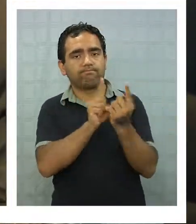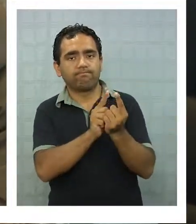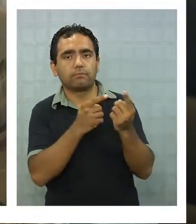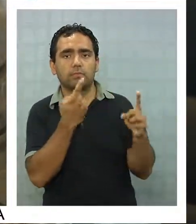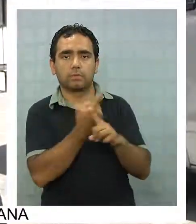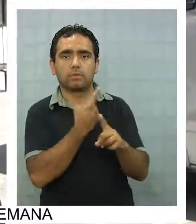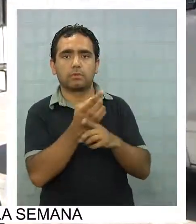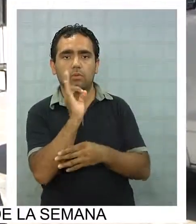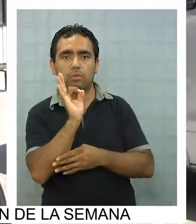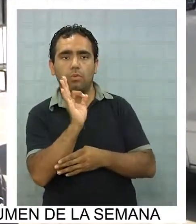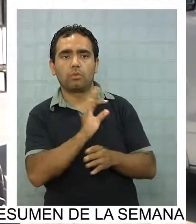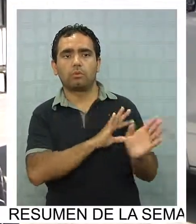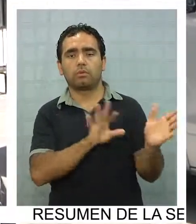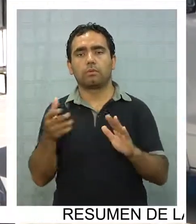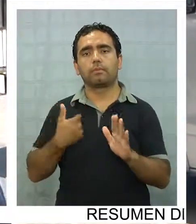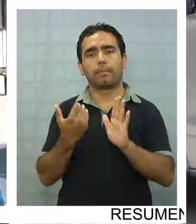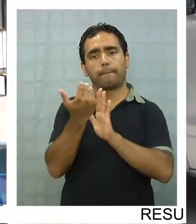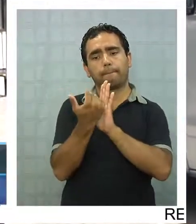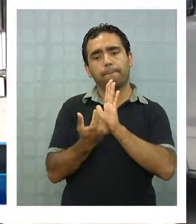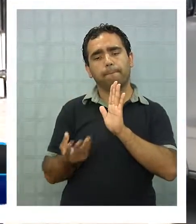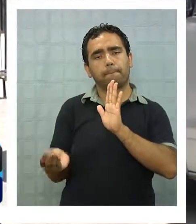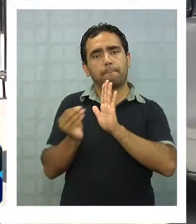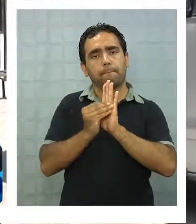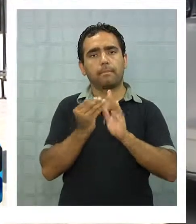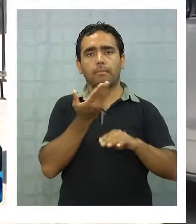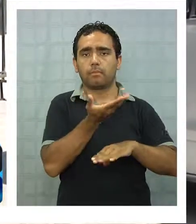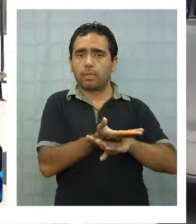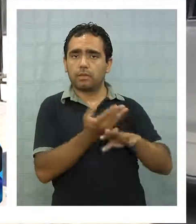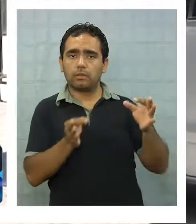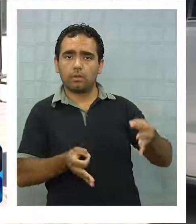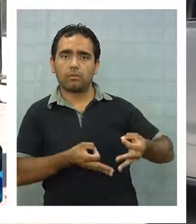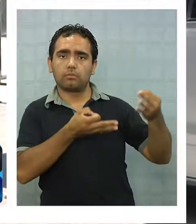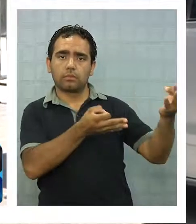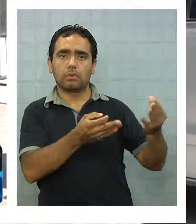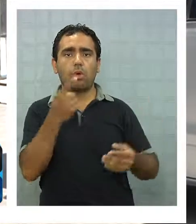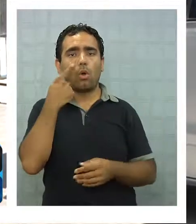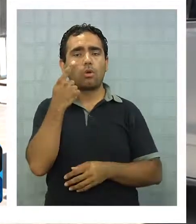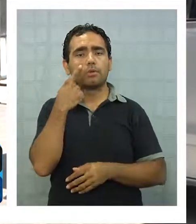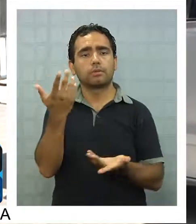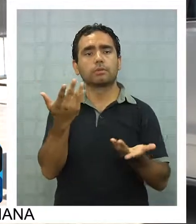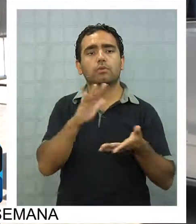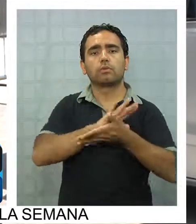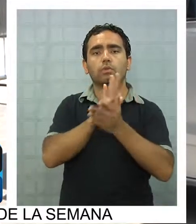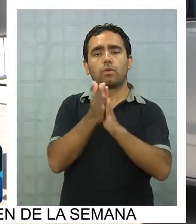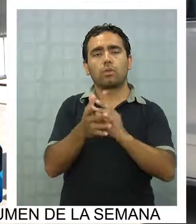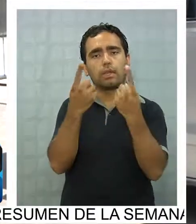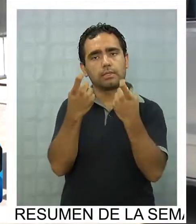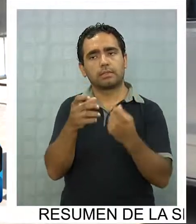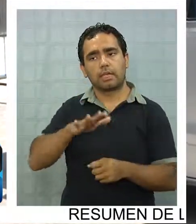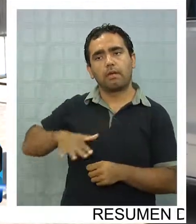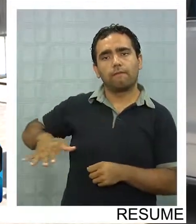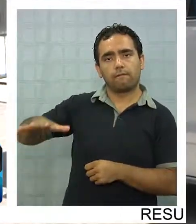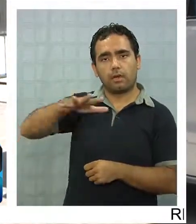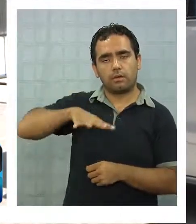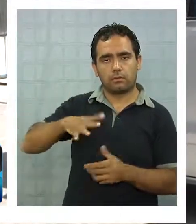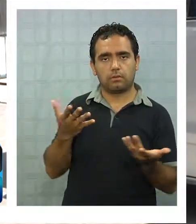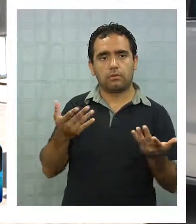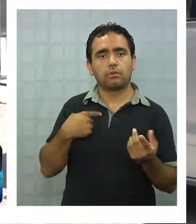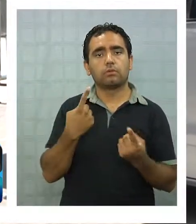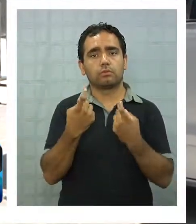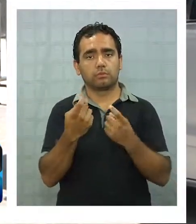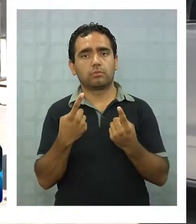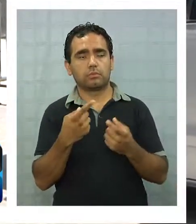barrios de emergencia que existen, para entregar un petitorio donde estamos dando a conocer todas las necesidades del barrio. En